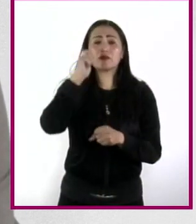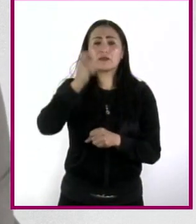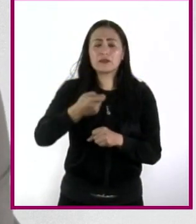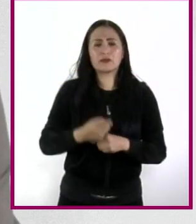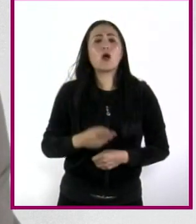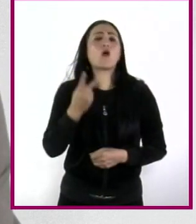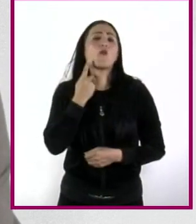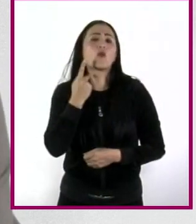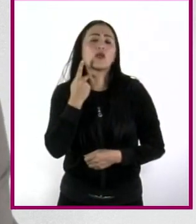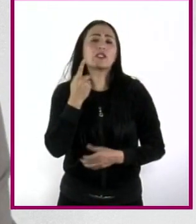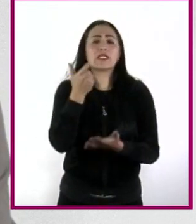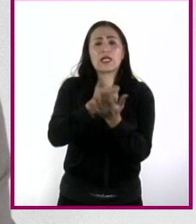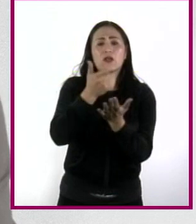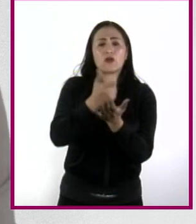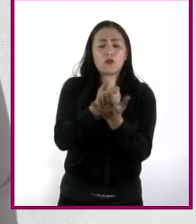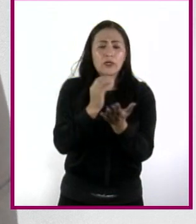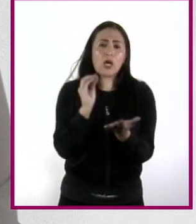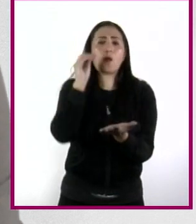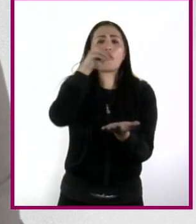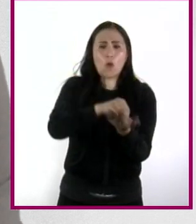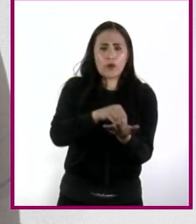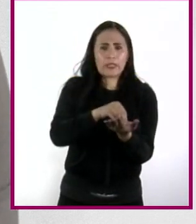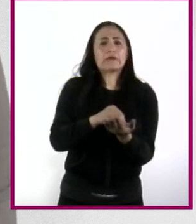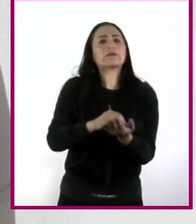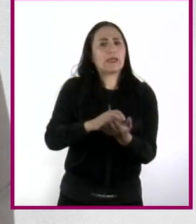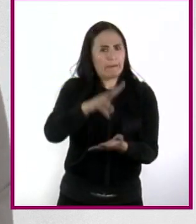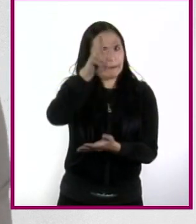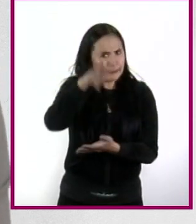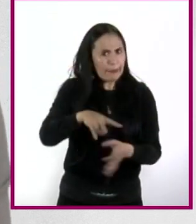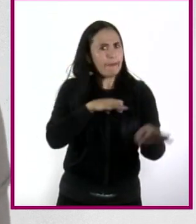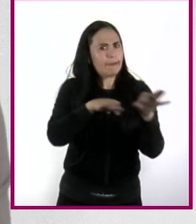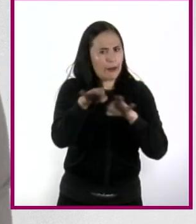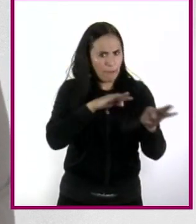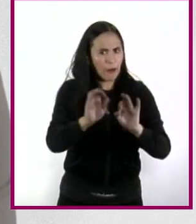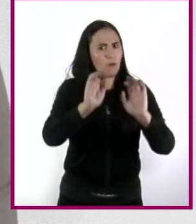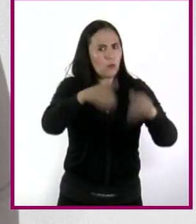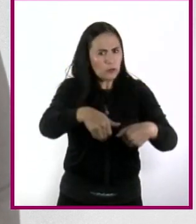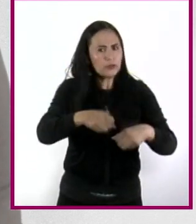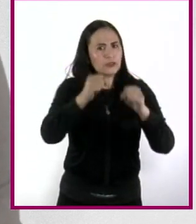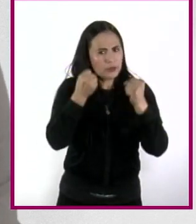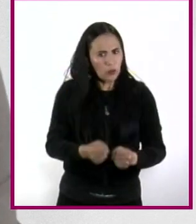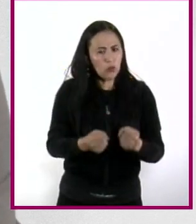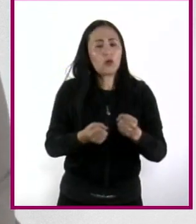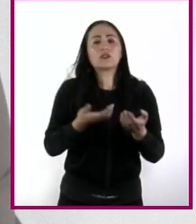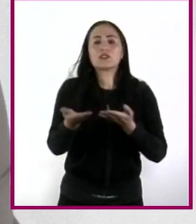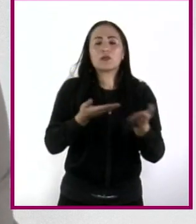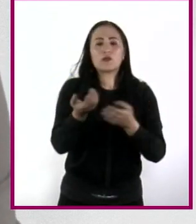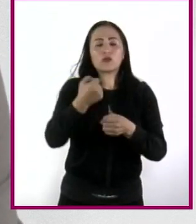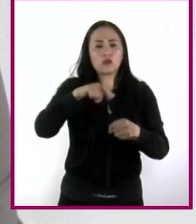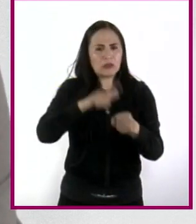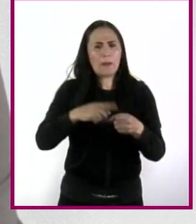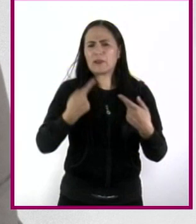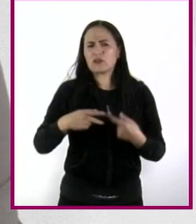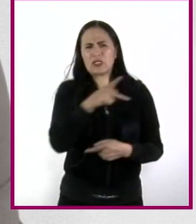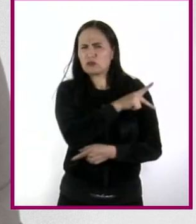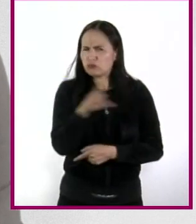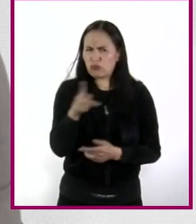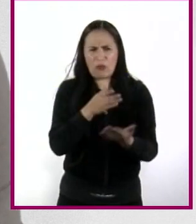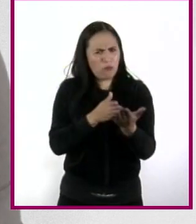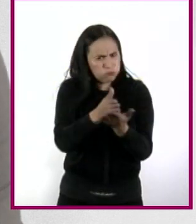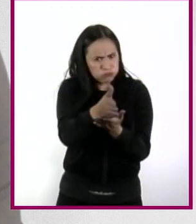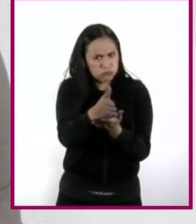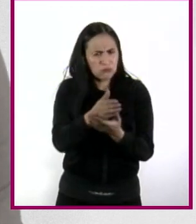una política económica comprometida con el pleno empleo, acceso libre a servicios sociales para toda la población y por último